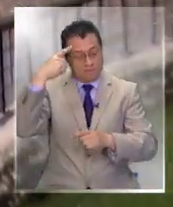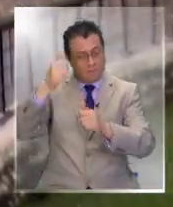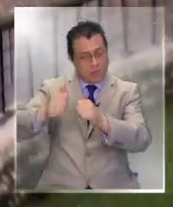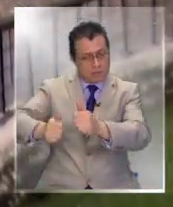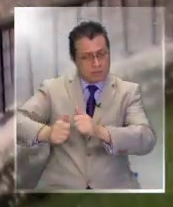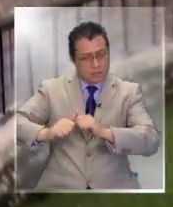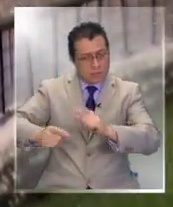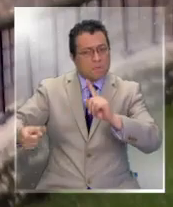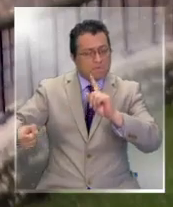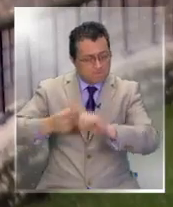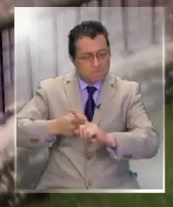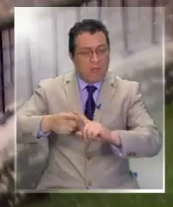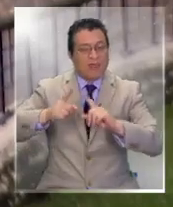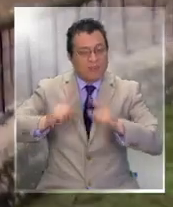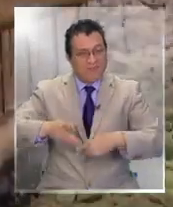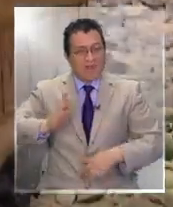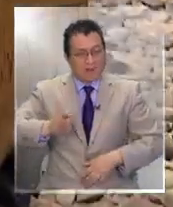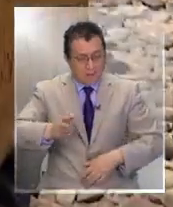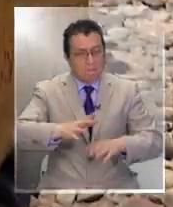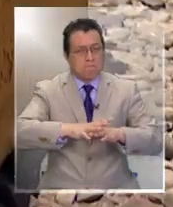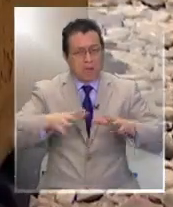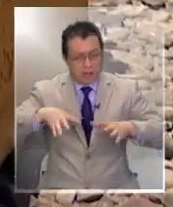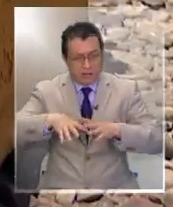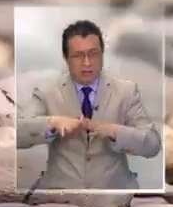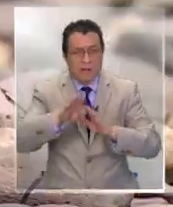esto se debe continuar hacia el poniente.